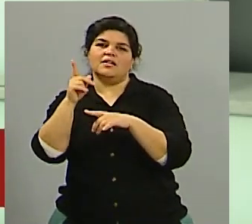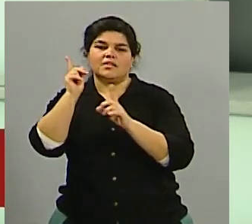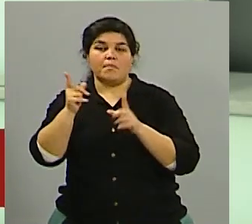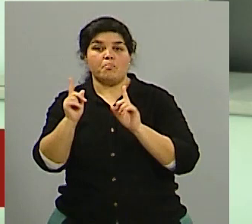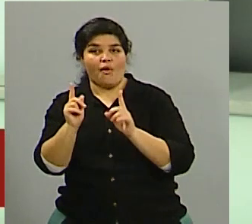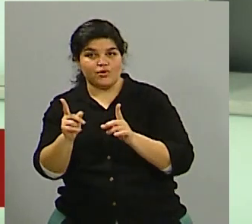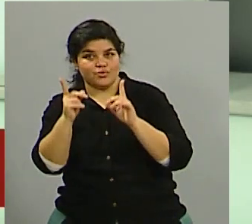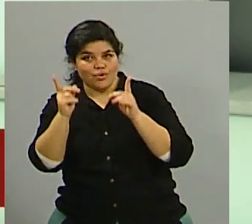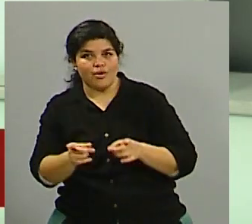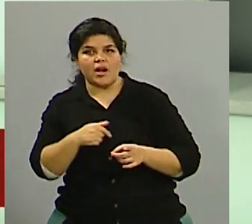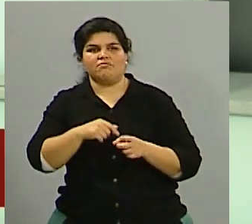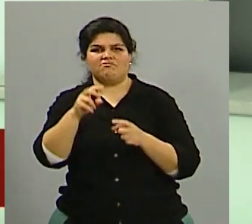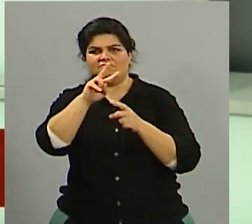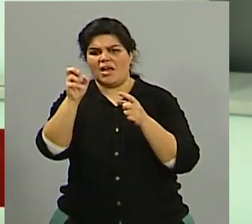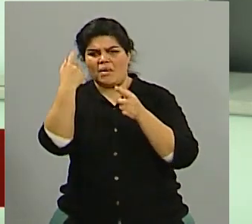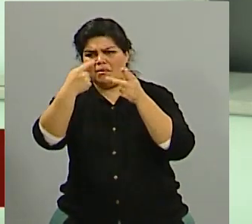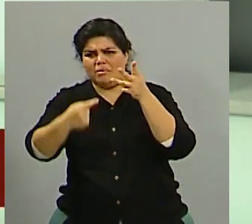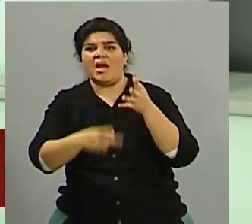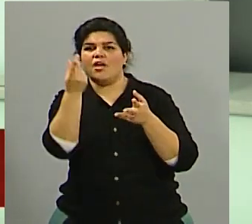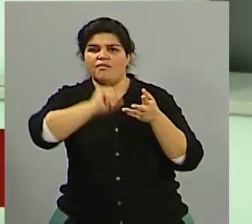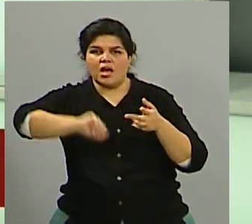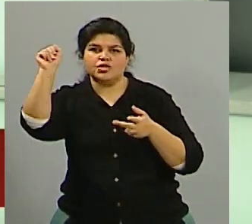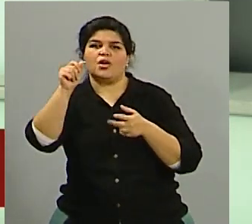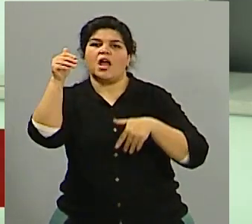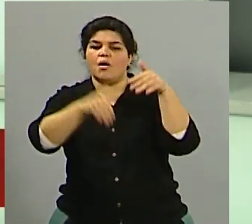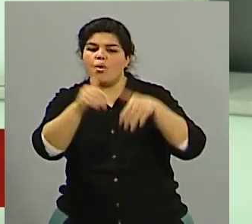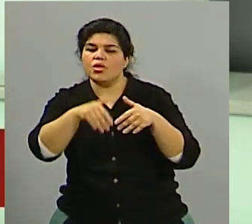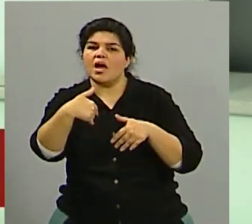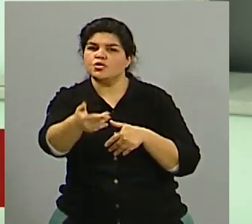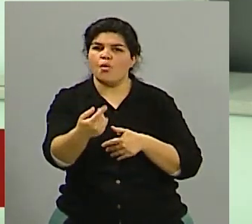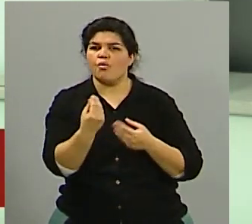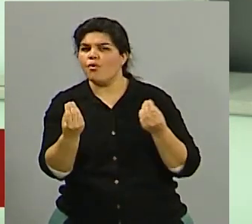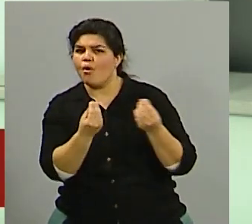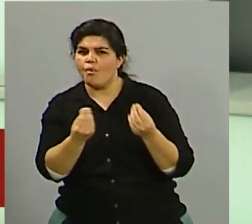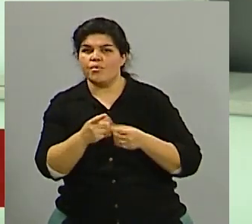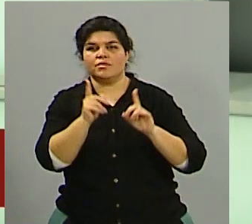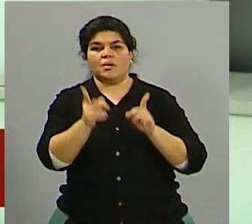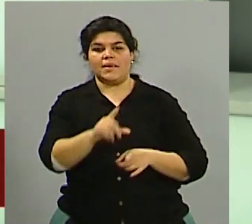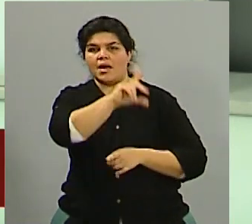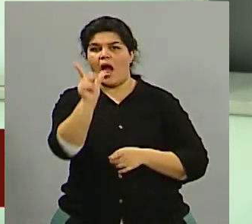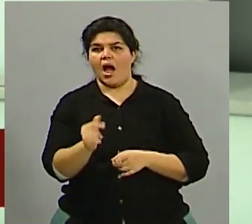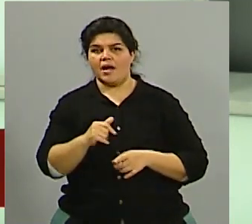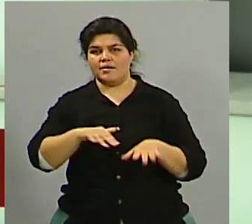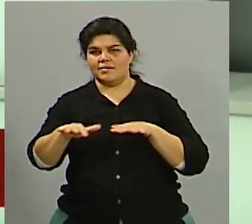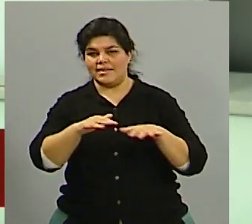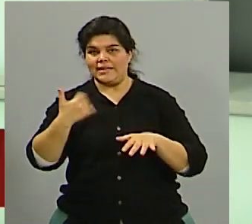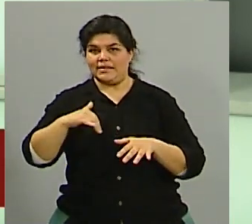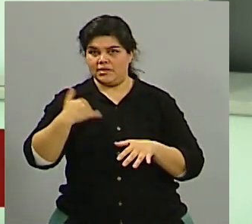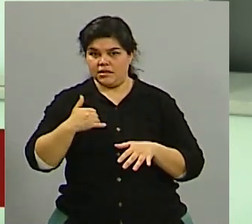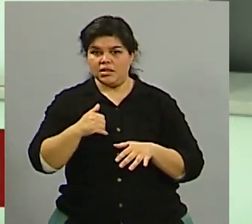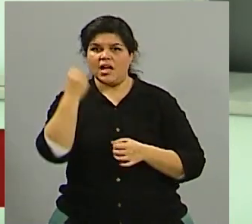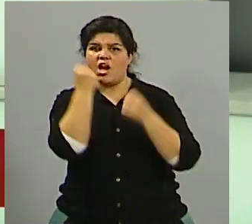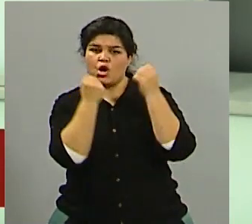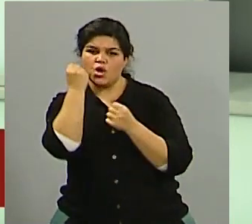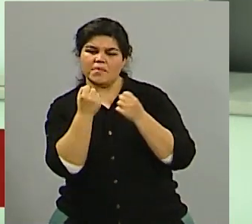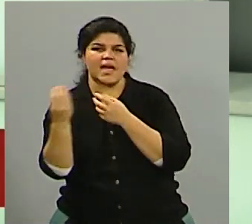resultado electoral y cómo de alguna manera la Argentina se encuentra a nivel económico a partir de esto, qué es lo que sucede, qué es